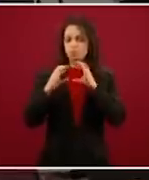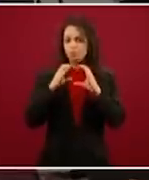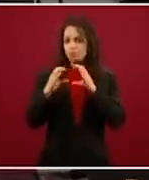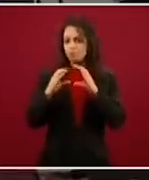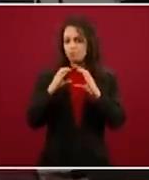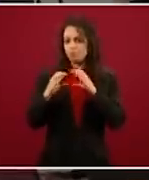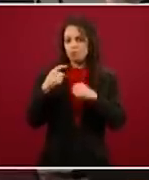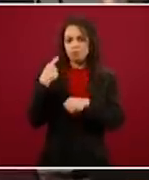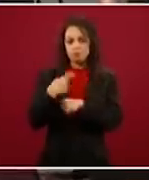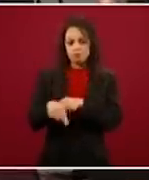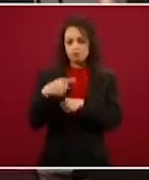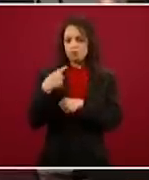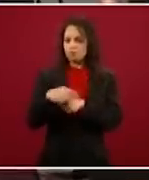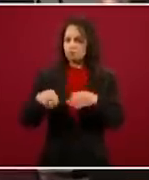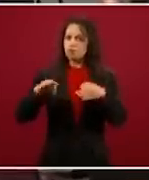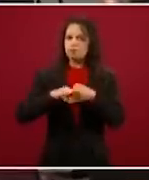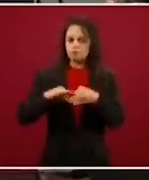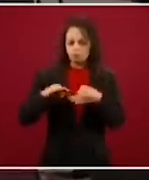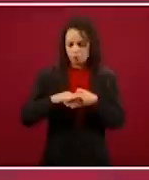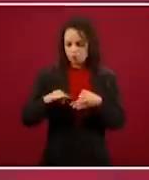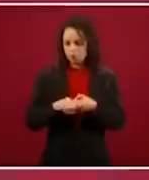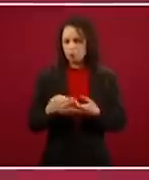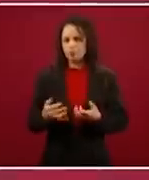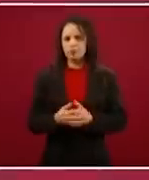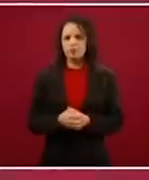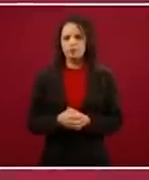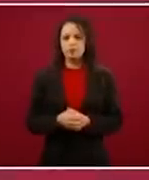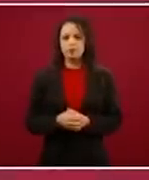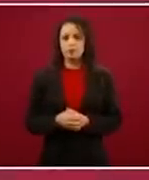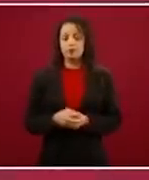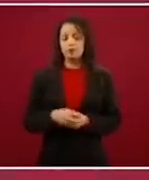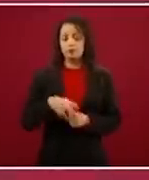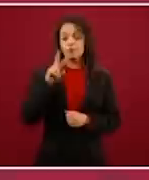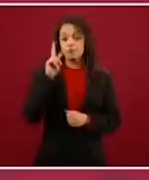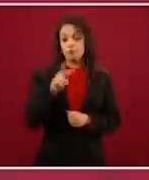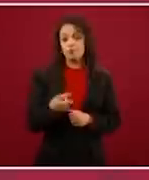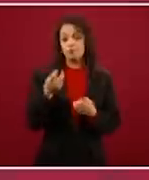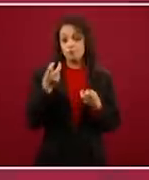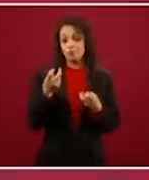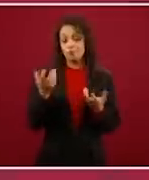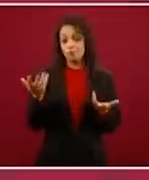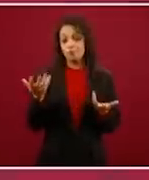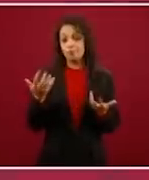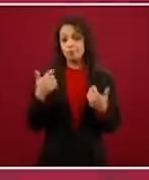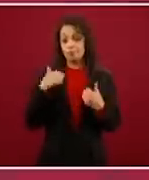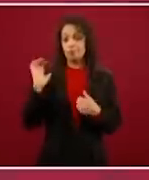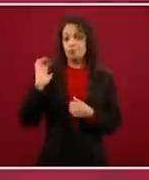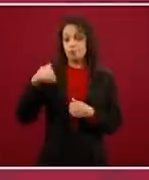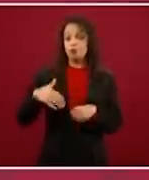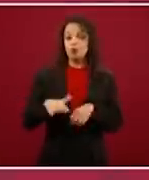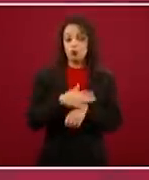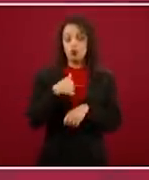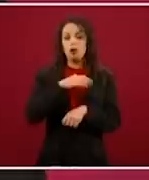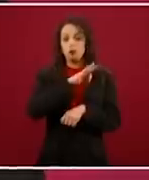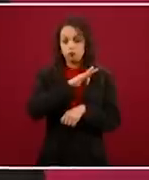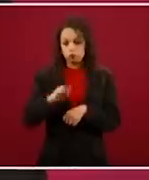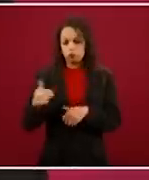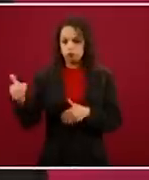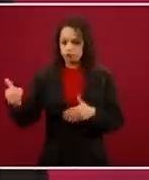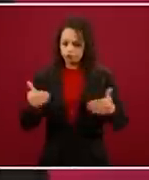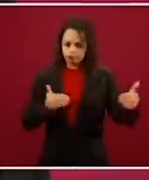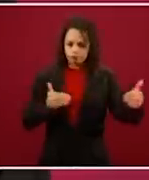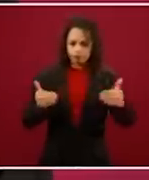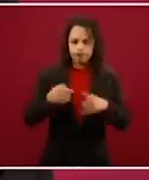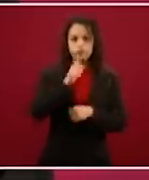permanente, tengo esa dicha enorme de poder recoger los sentimientos del